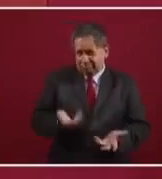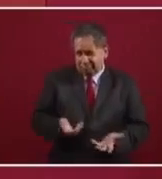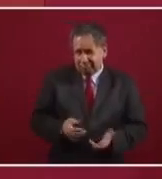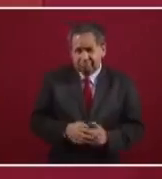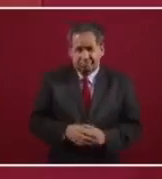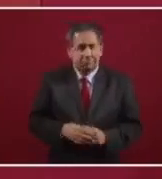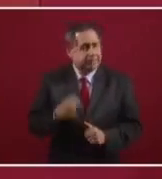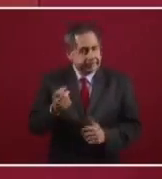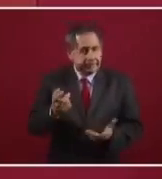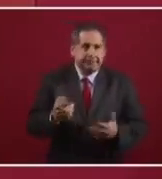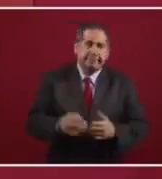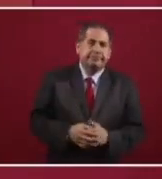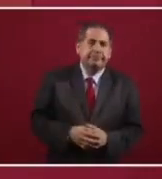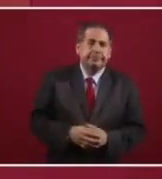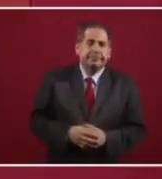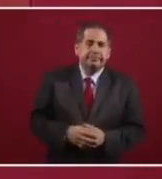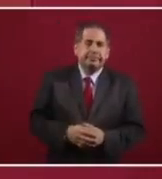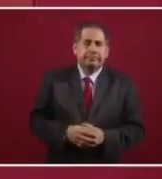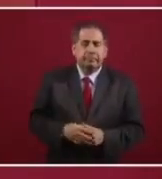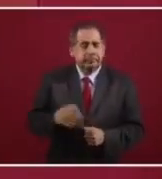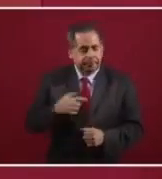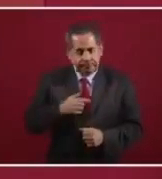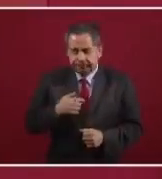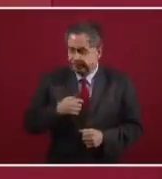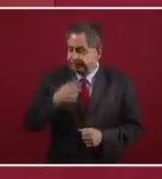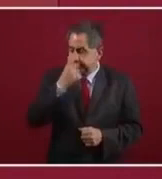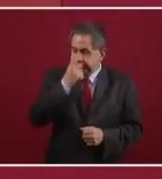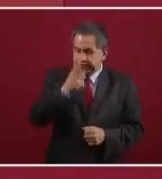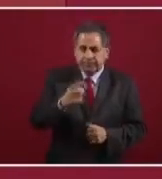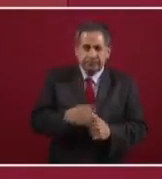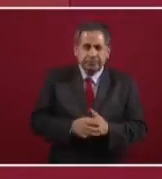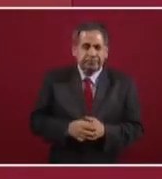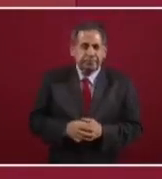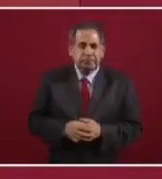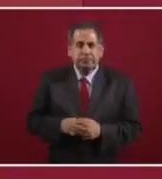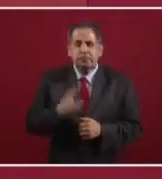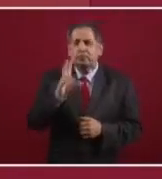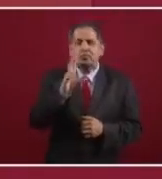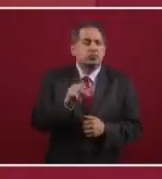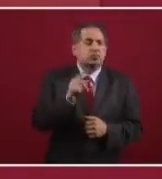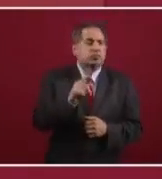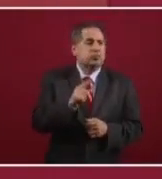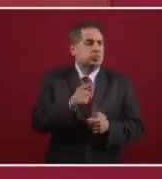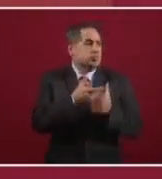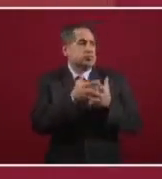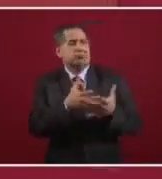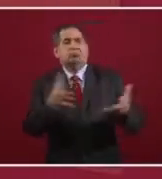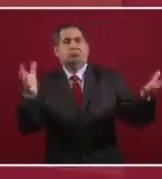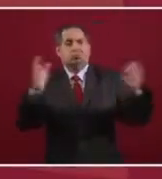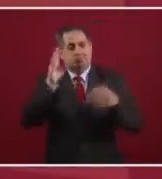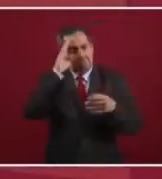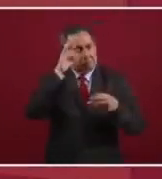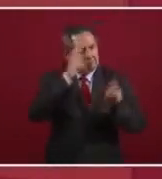Entonces, siempre he dicho, no se trata de crecer por crecer.